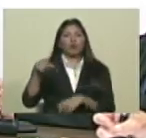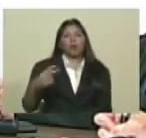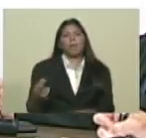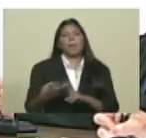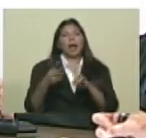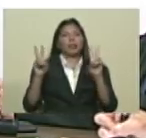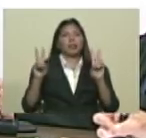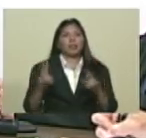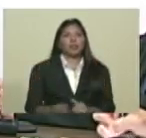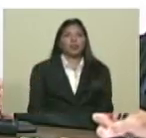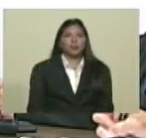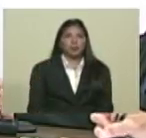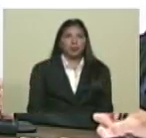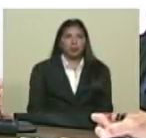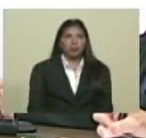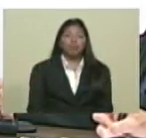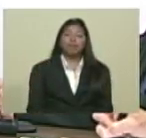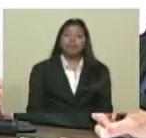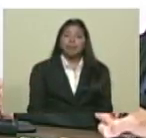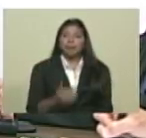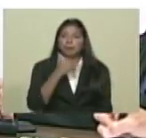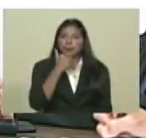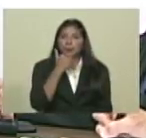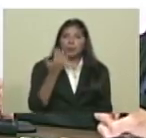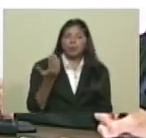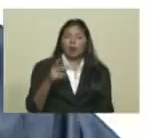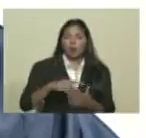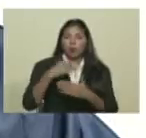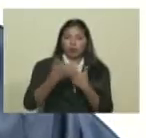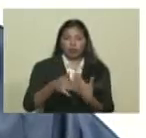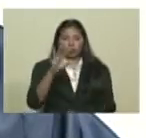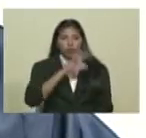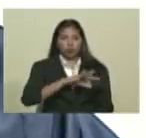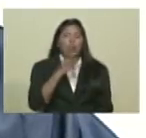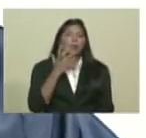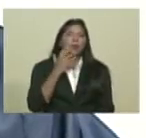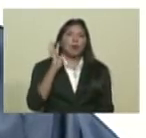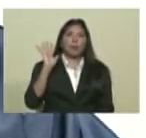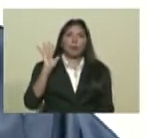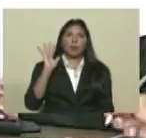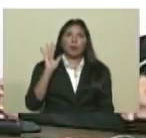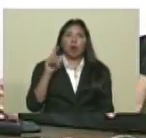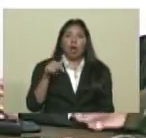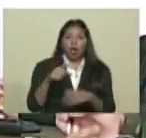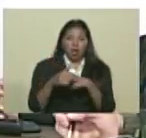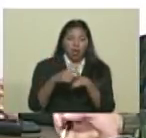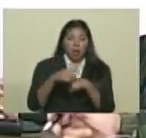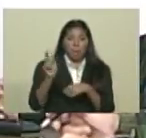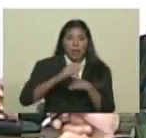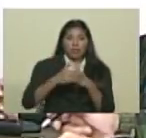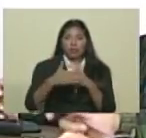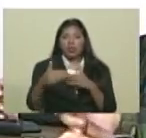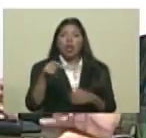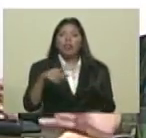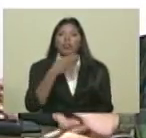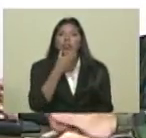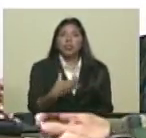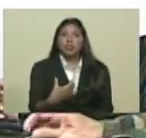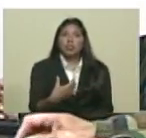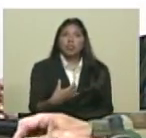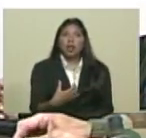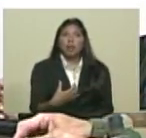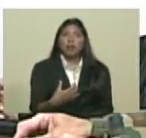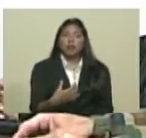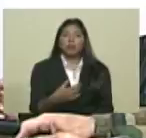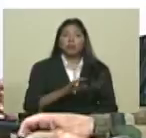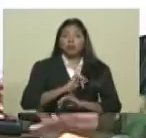para avanzar en las grandes tareas sociales. Por ejemplo, de aquí a diciembre yo anuncié ayer el plan especial de cierre de